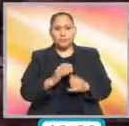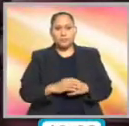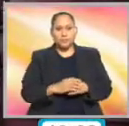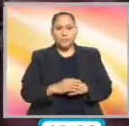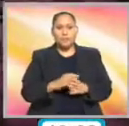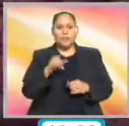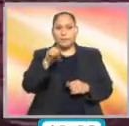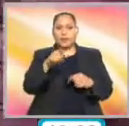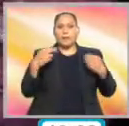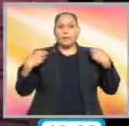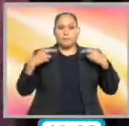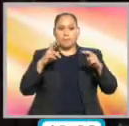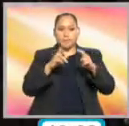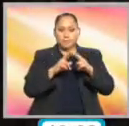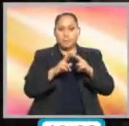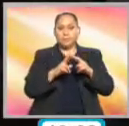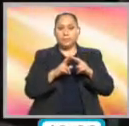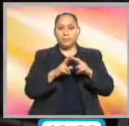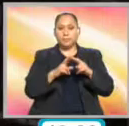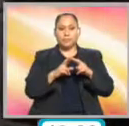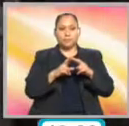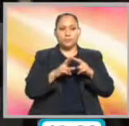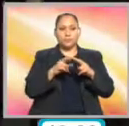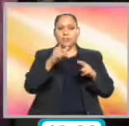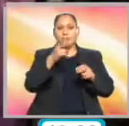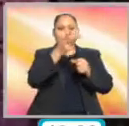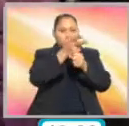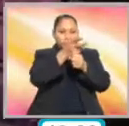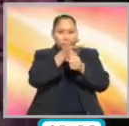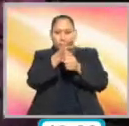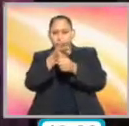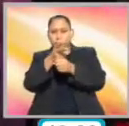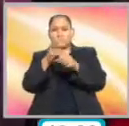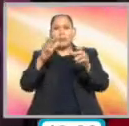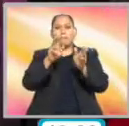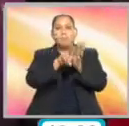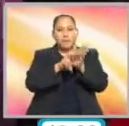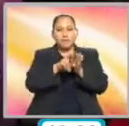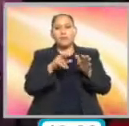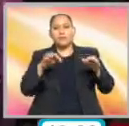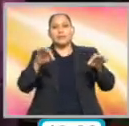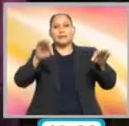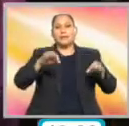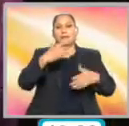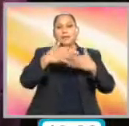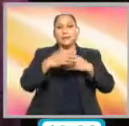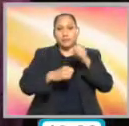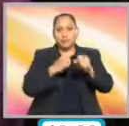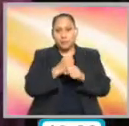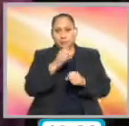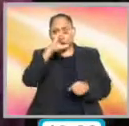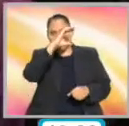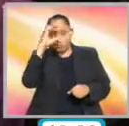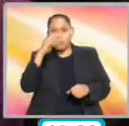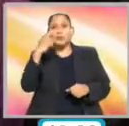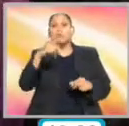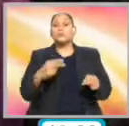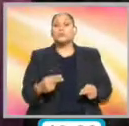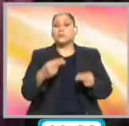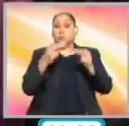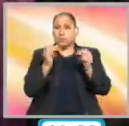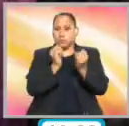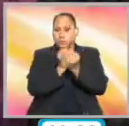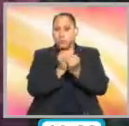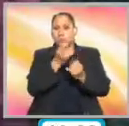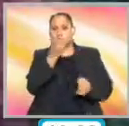el maestro que es que hace filmaciones de 15 años, fotografías y todo esto, pues también en su negocio